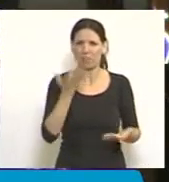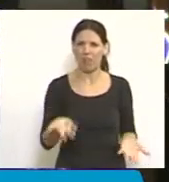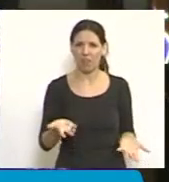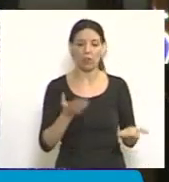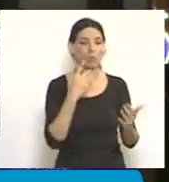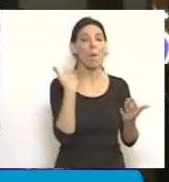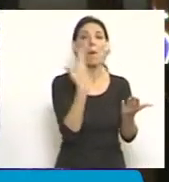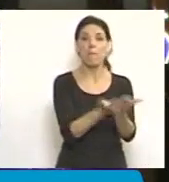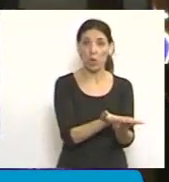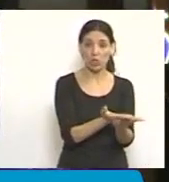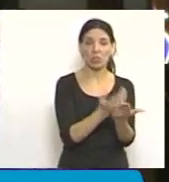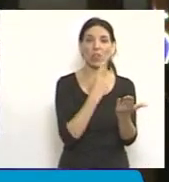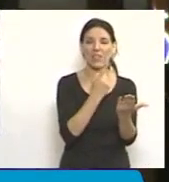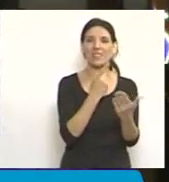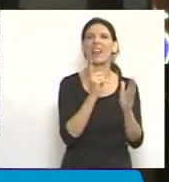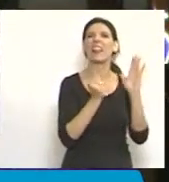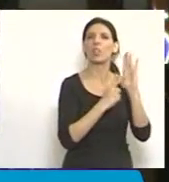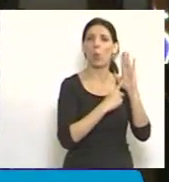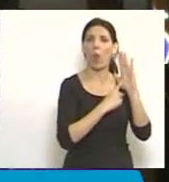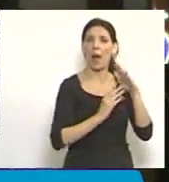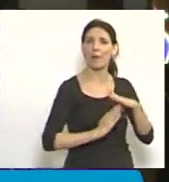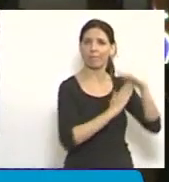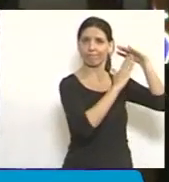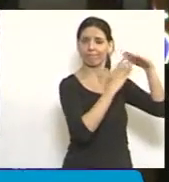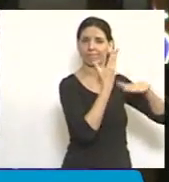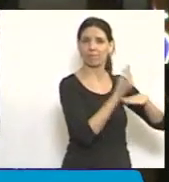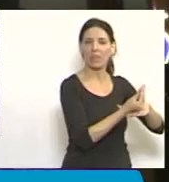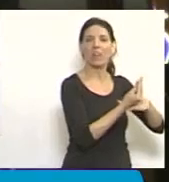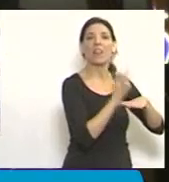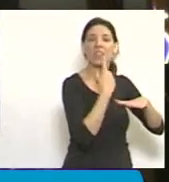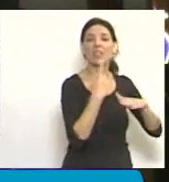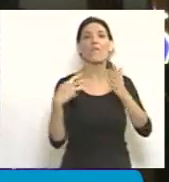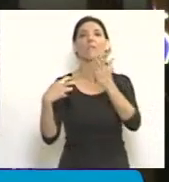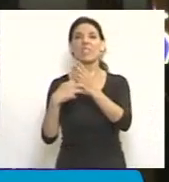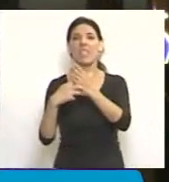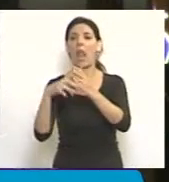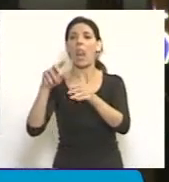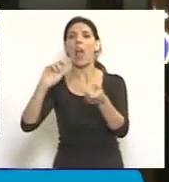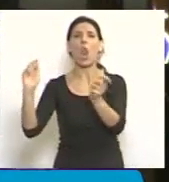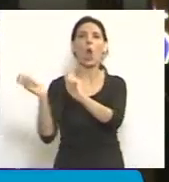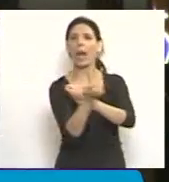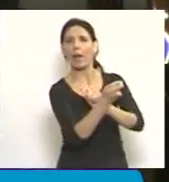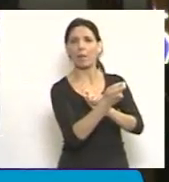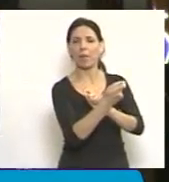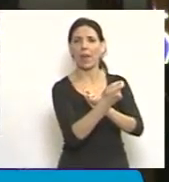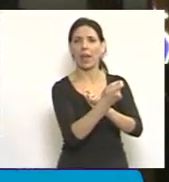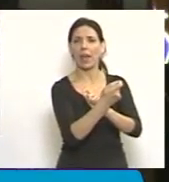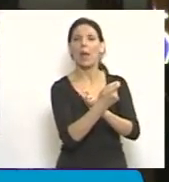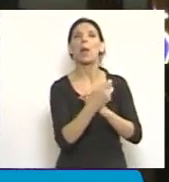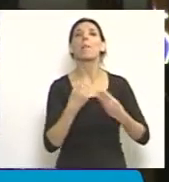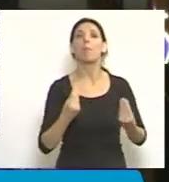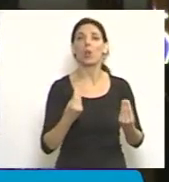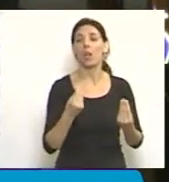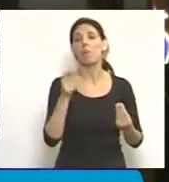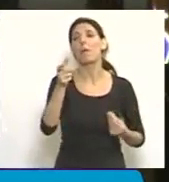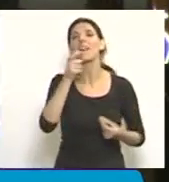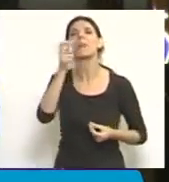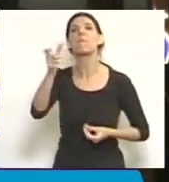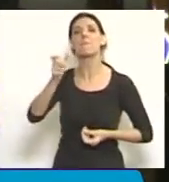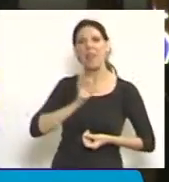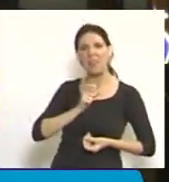Estas razones son más que suficientes para que votemos en contra del proyecto, pero destaco otra incongruencia, por